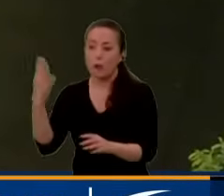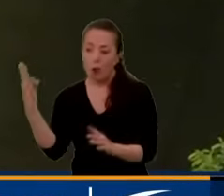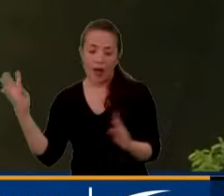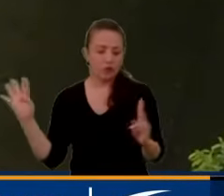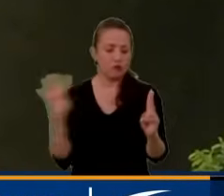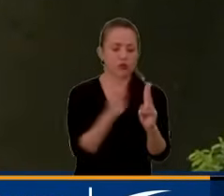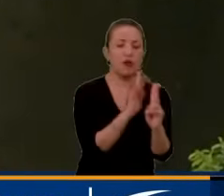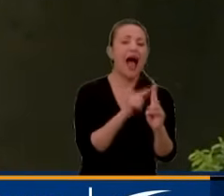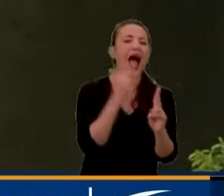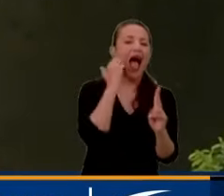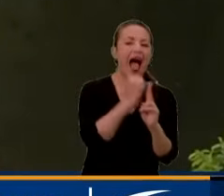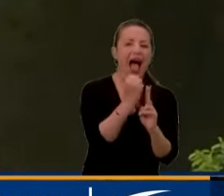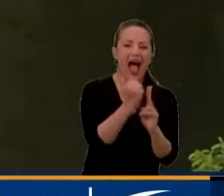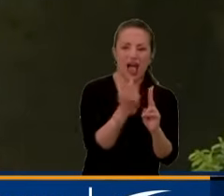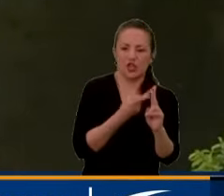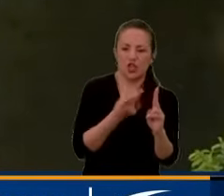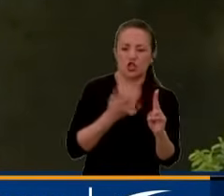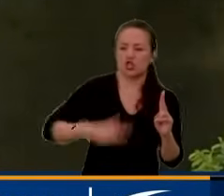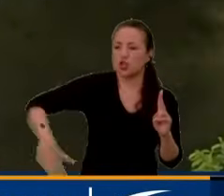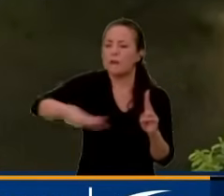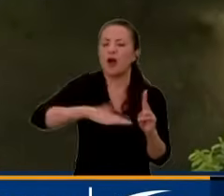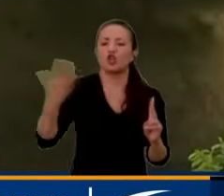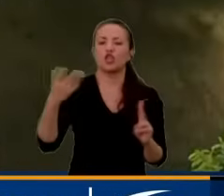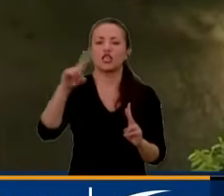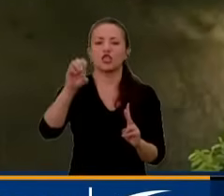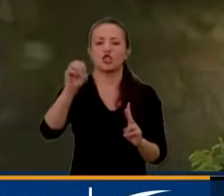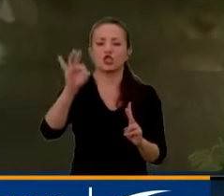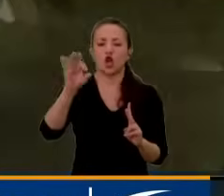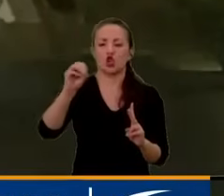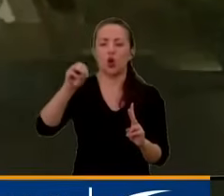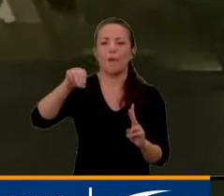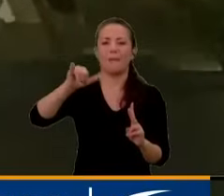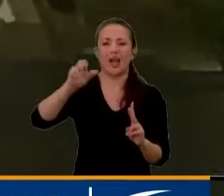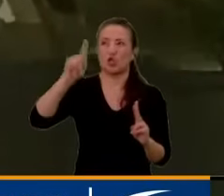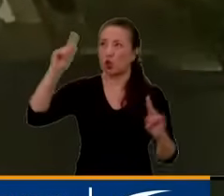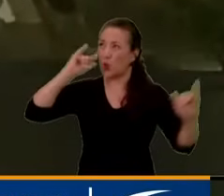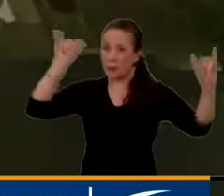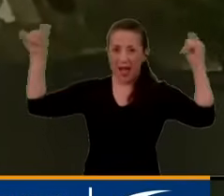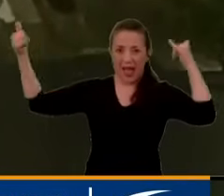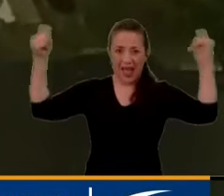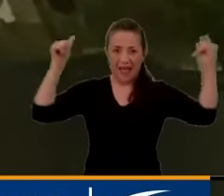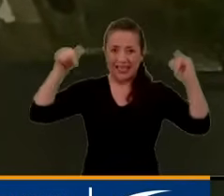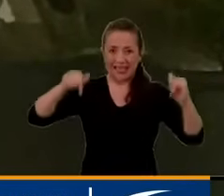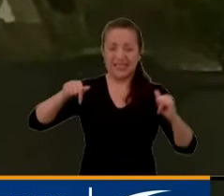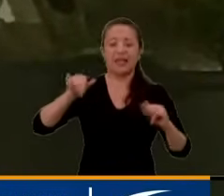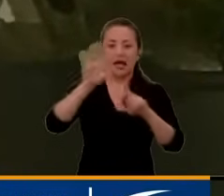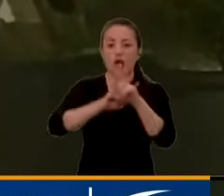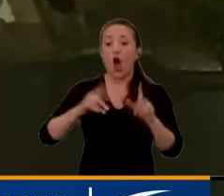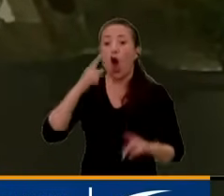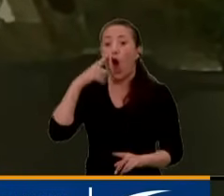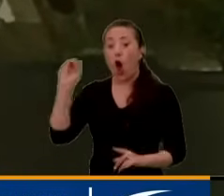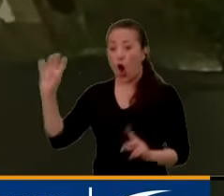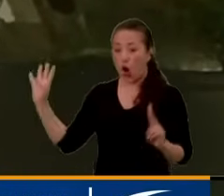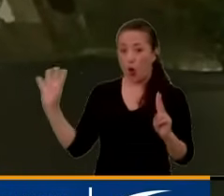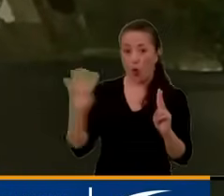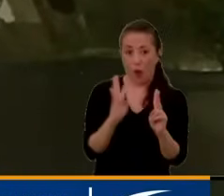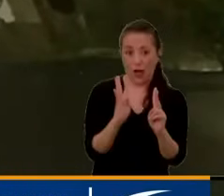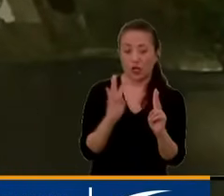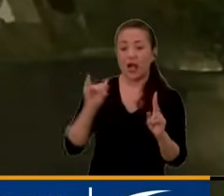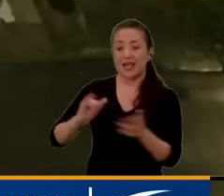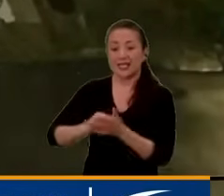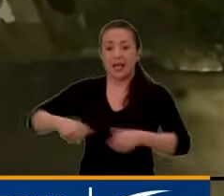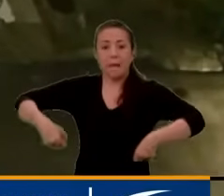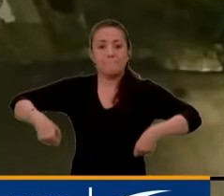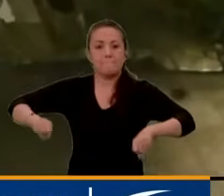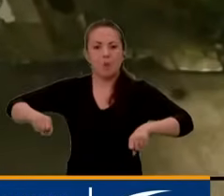en motocicleta por el barrio Sotomayor de la ciudad. Como quedó grabado en este video, los hombres, quienes también se movilizaban en